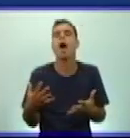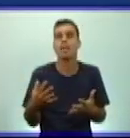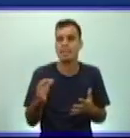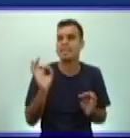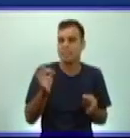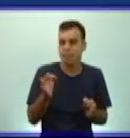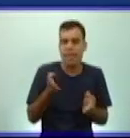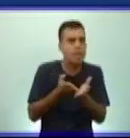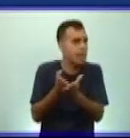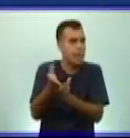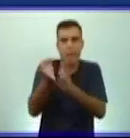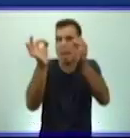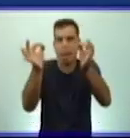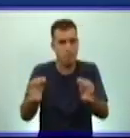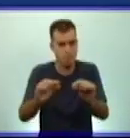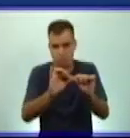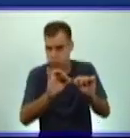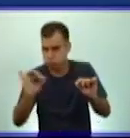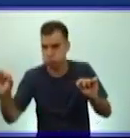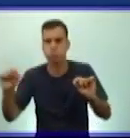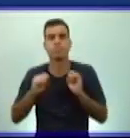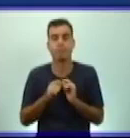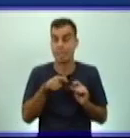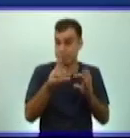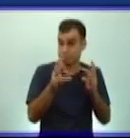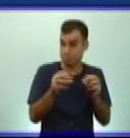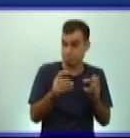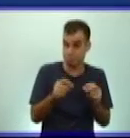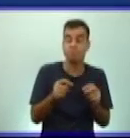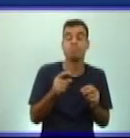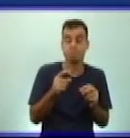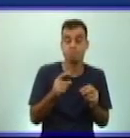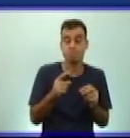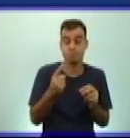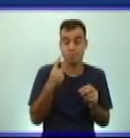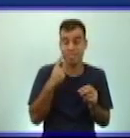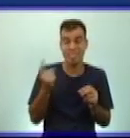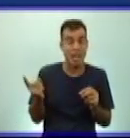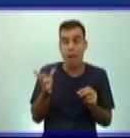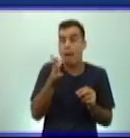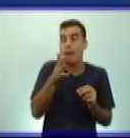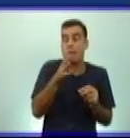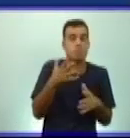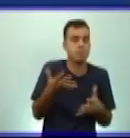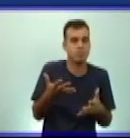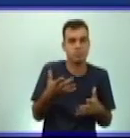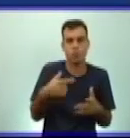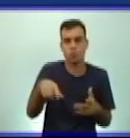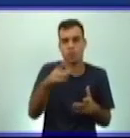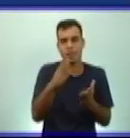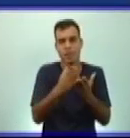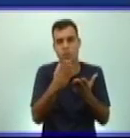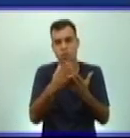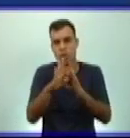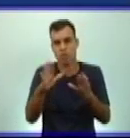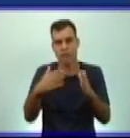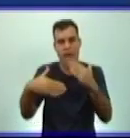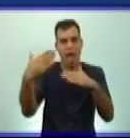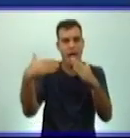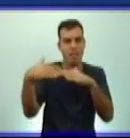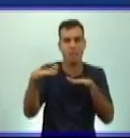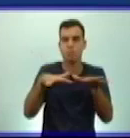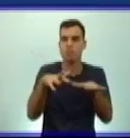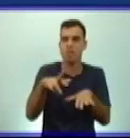constante. Esta ecuación matemática, por tanto, se nos parece mucho, ¿verdad?, a la ecuación que estudiamos en los movimientos rectilíneos